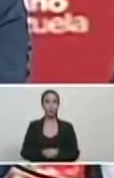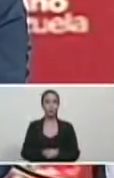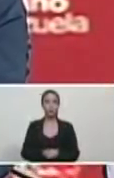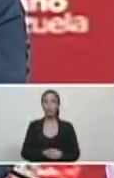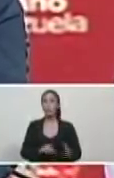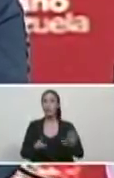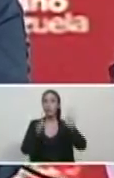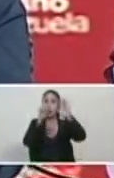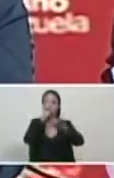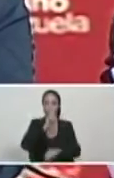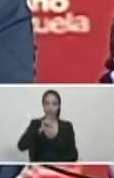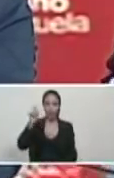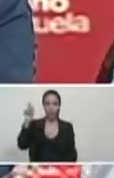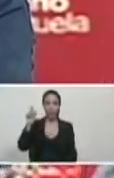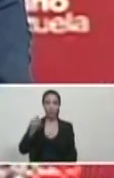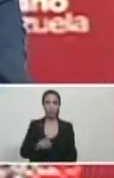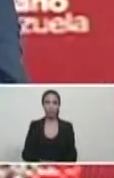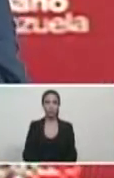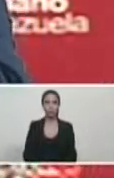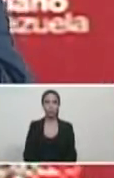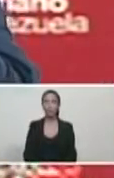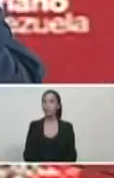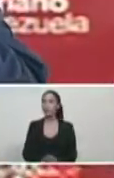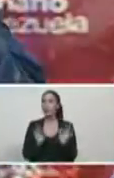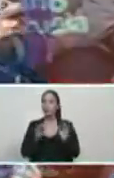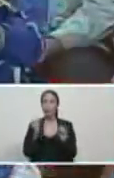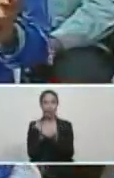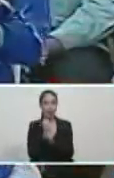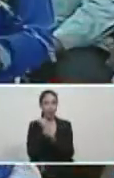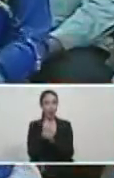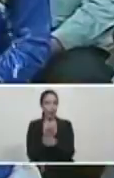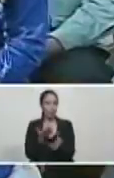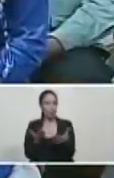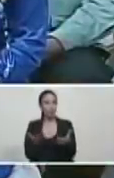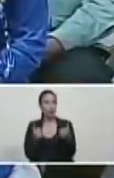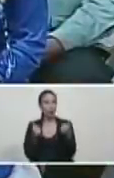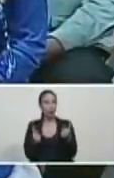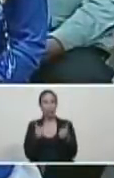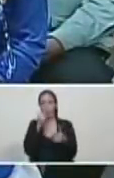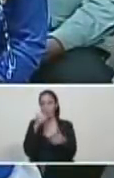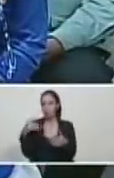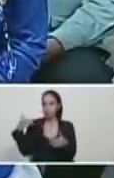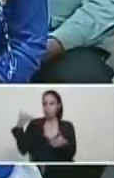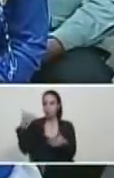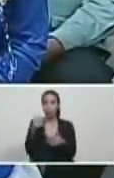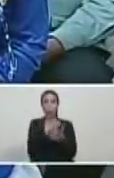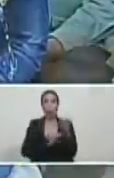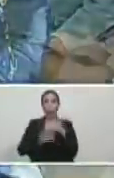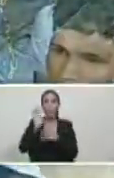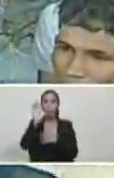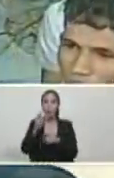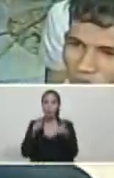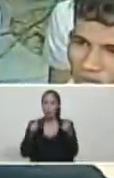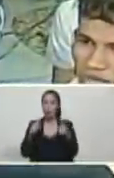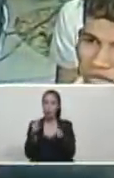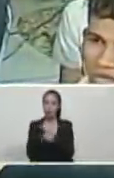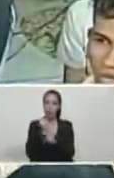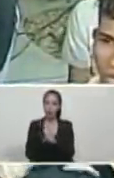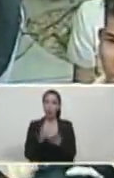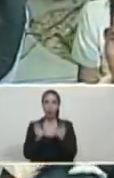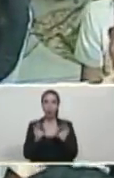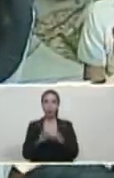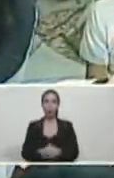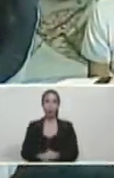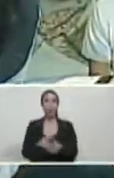sexto aniversario con este extraordinario trabajo que se ha llevado en todo el territorio nacional. Y cuando hablamos